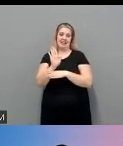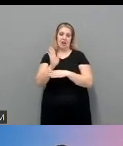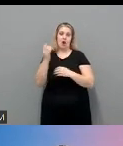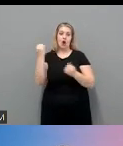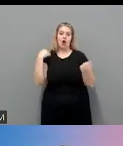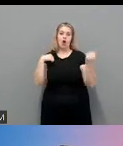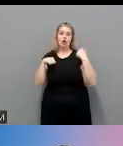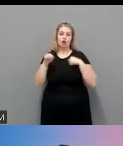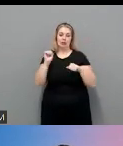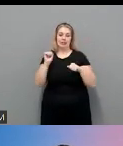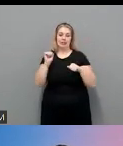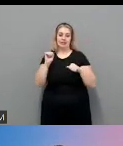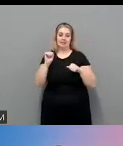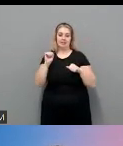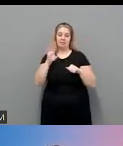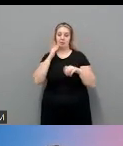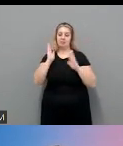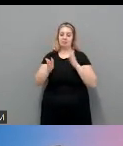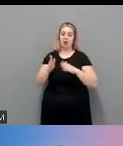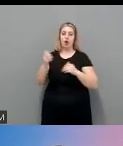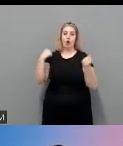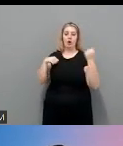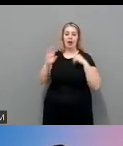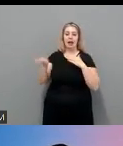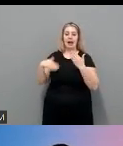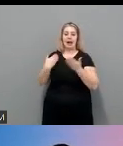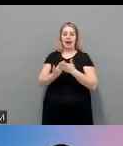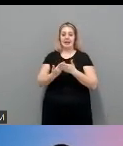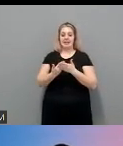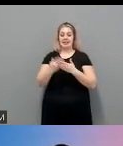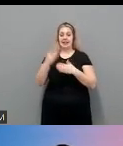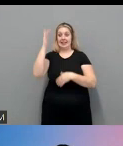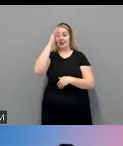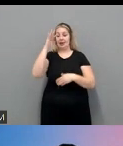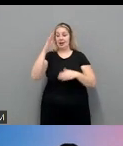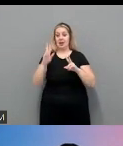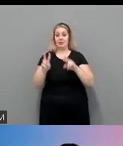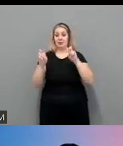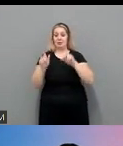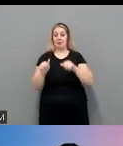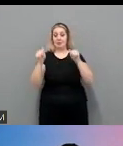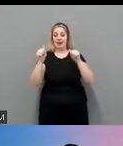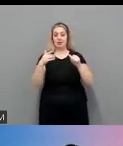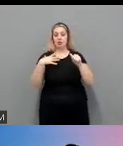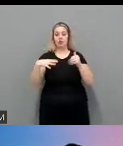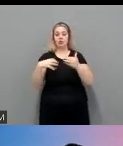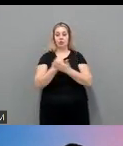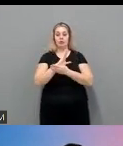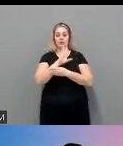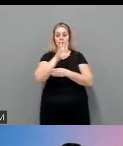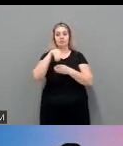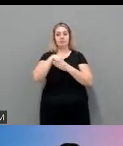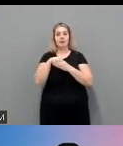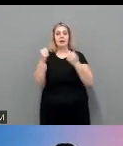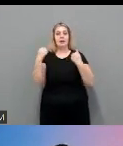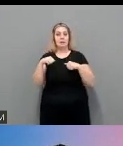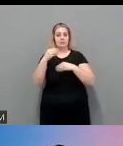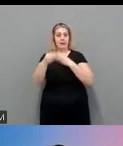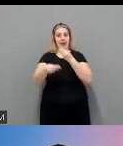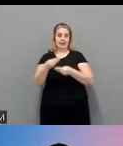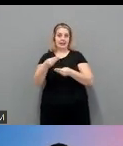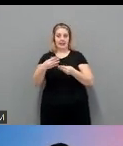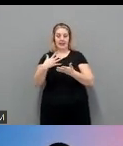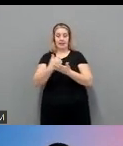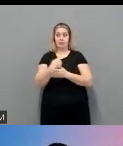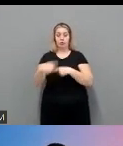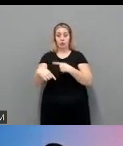conductistas, ¿no? Desde el conductismo hasta las últimas teorías en las que todos ya nos enmarcamos y las prácticas que realizamos en nuestro